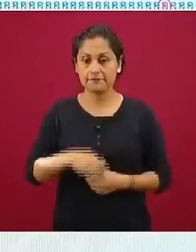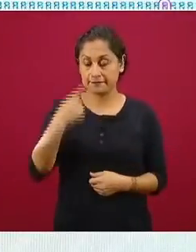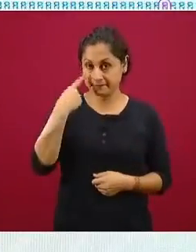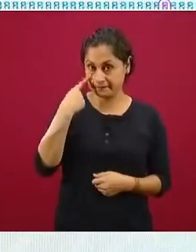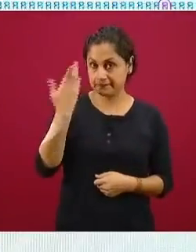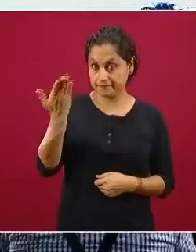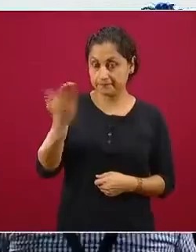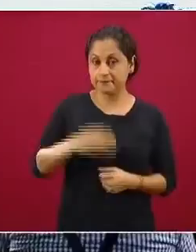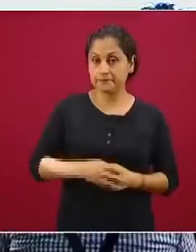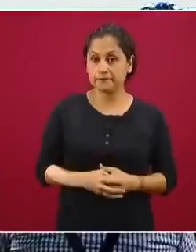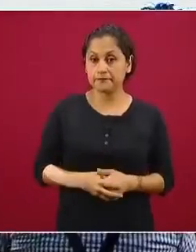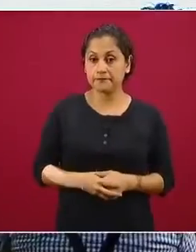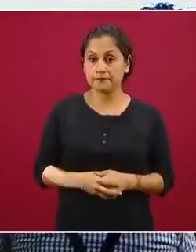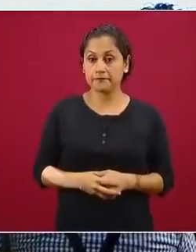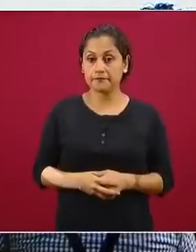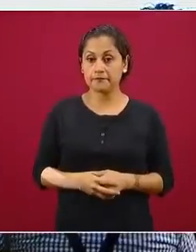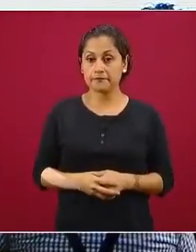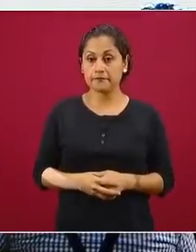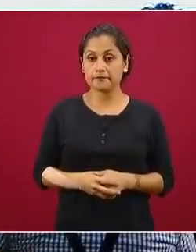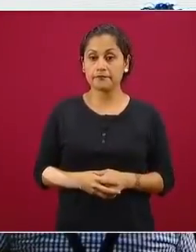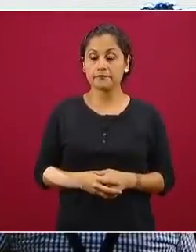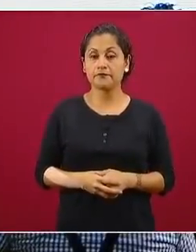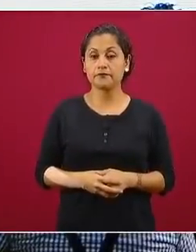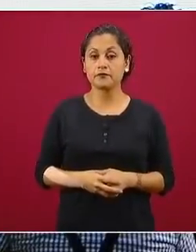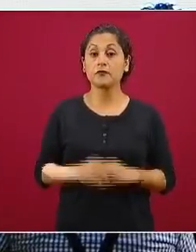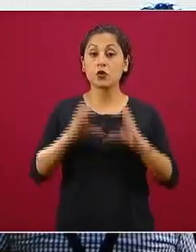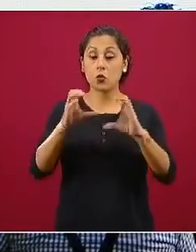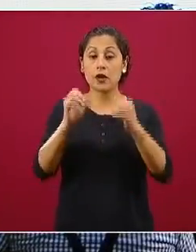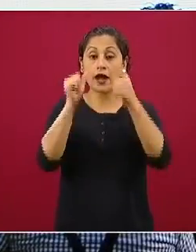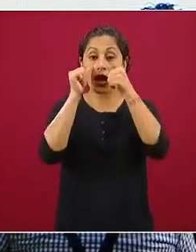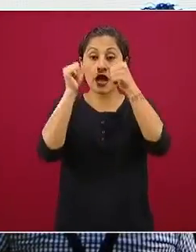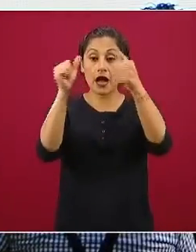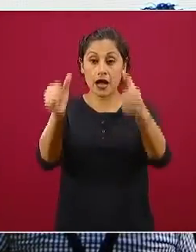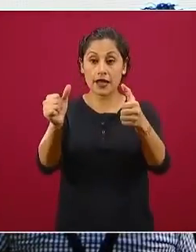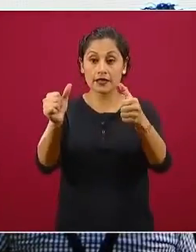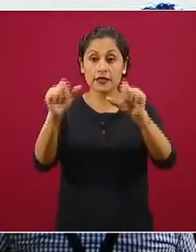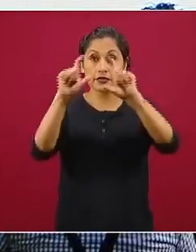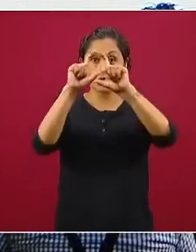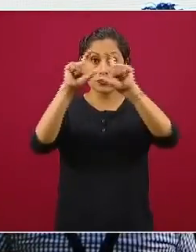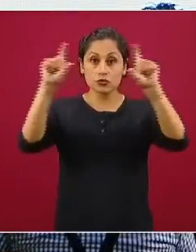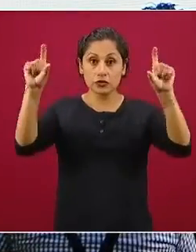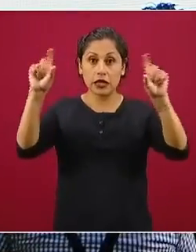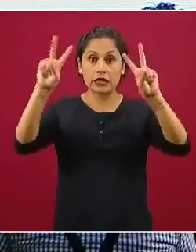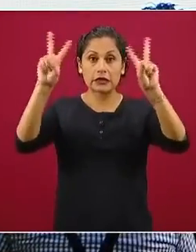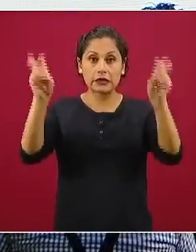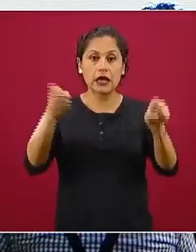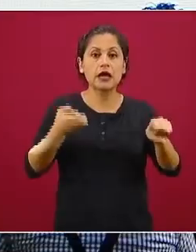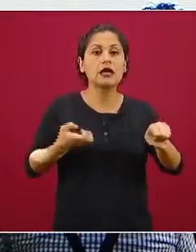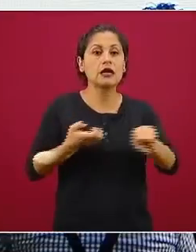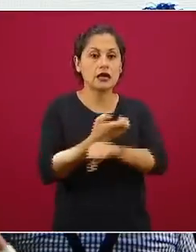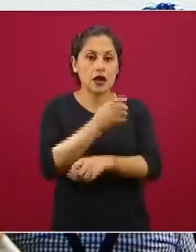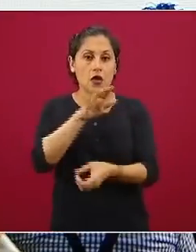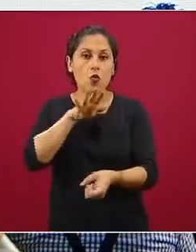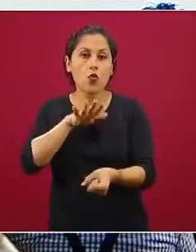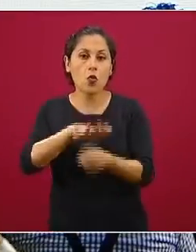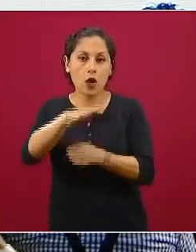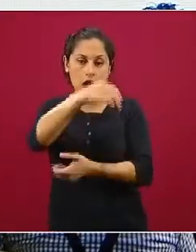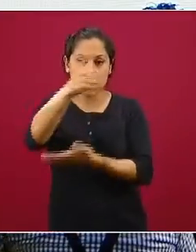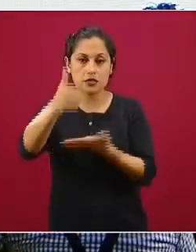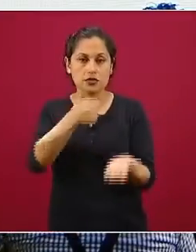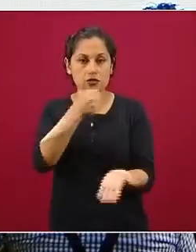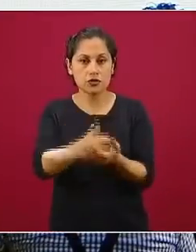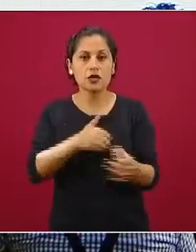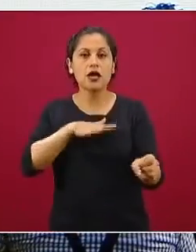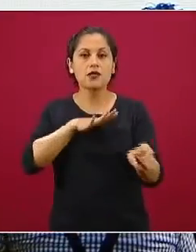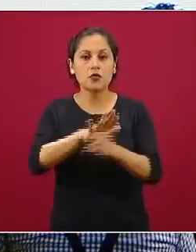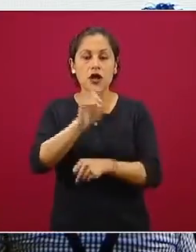favor, en todo momento, presten por favor atención a el sitio relevante y desde luego la fecha en la que la